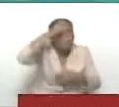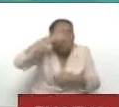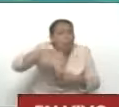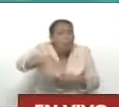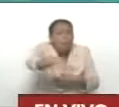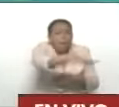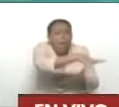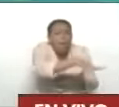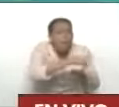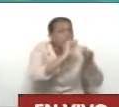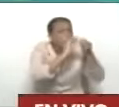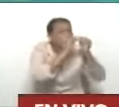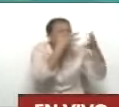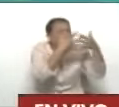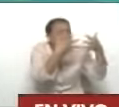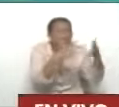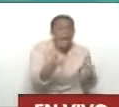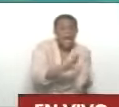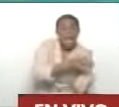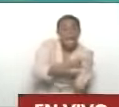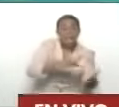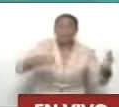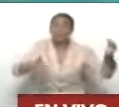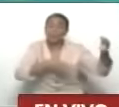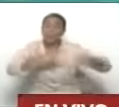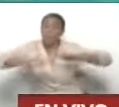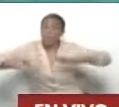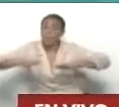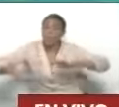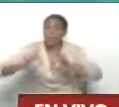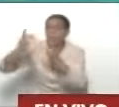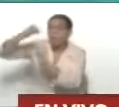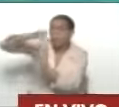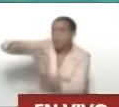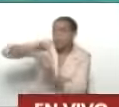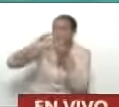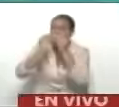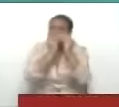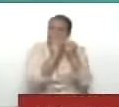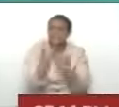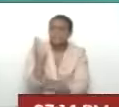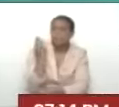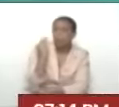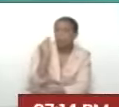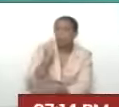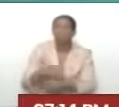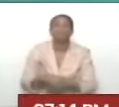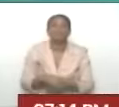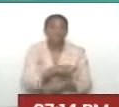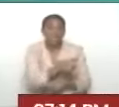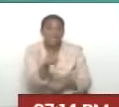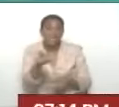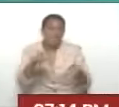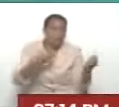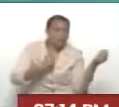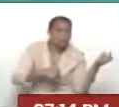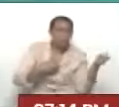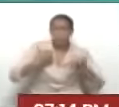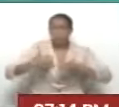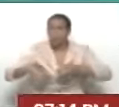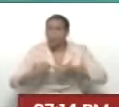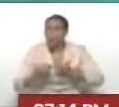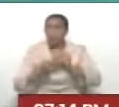del que compone, del que canta, del que toca el tambor, del muñequero, de la muñequera, del que hace aquí, del que hace allá,